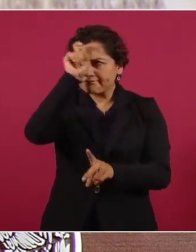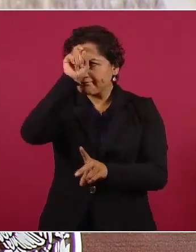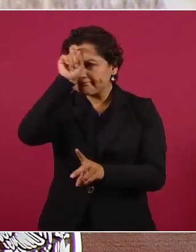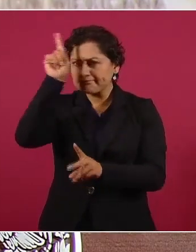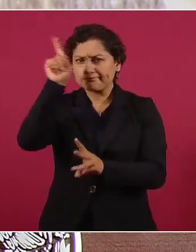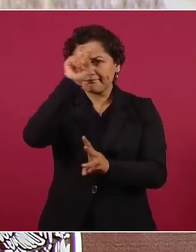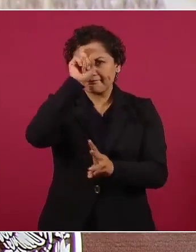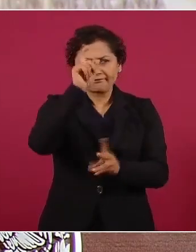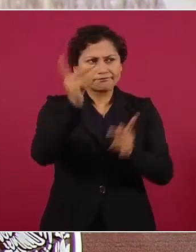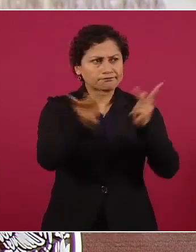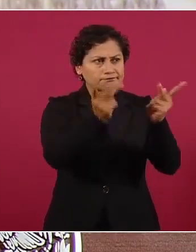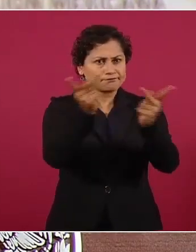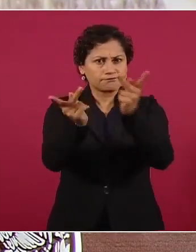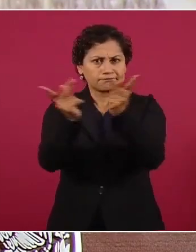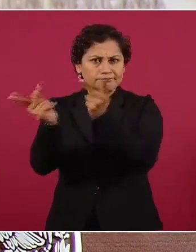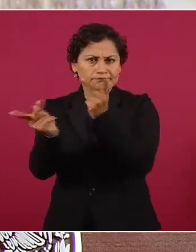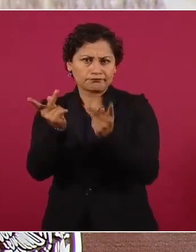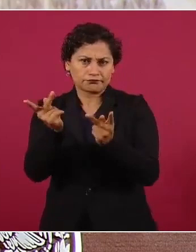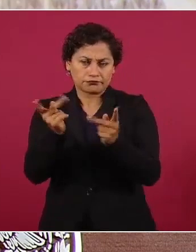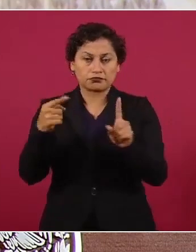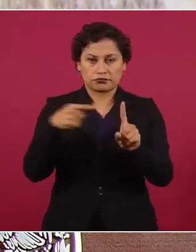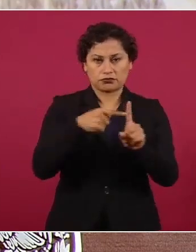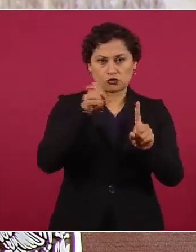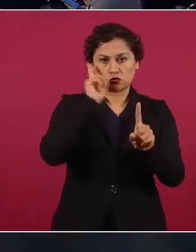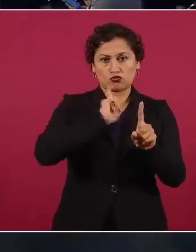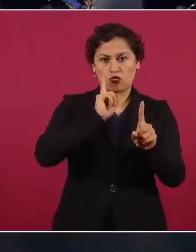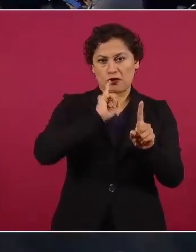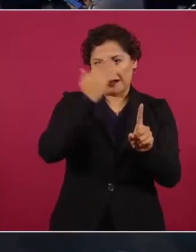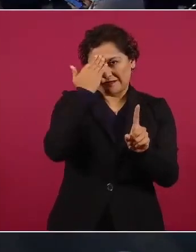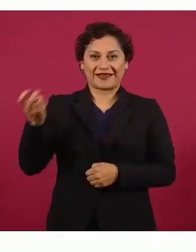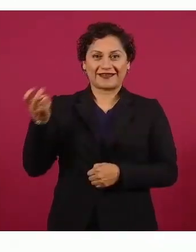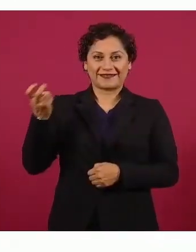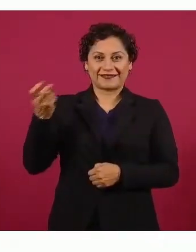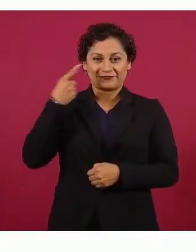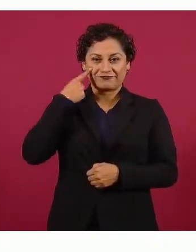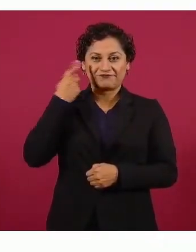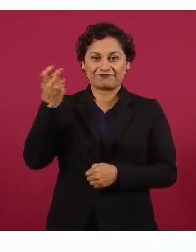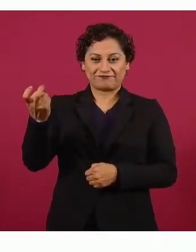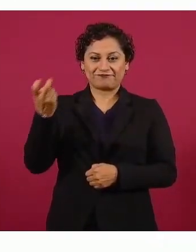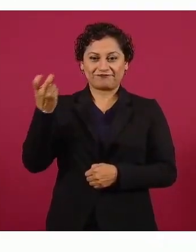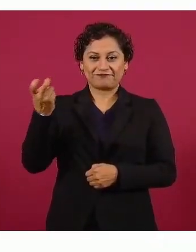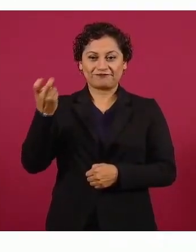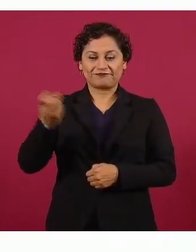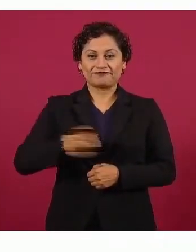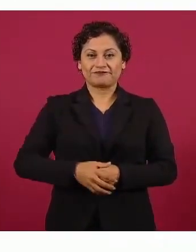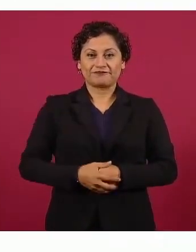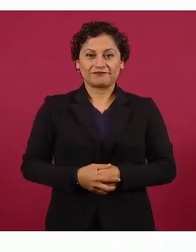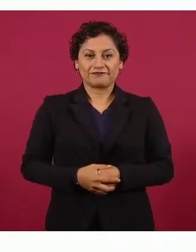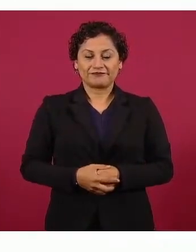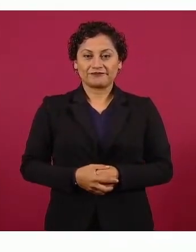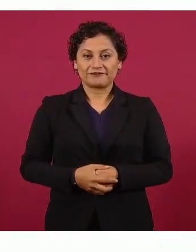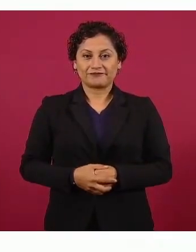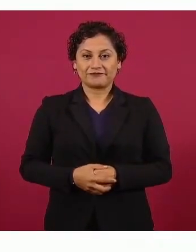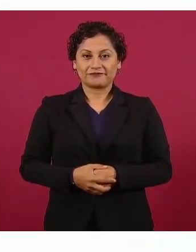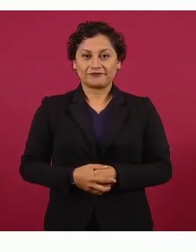y tiene información del gobierno de Estados Unidos Este es el que